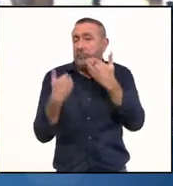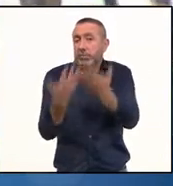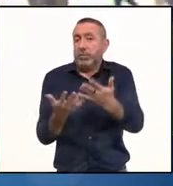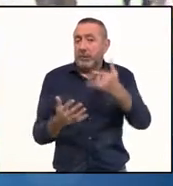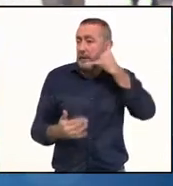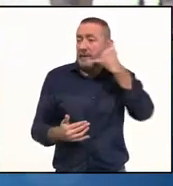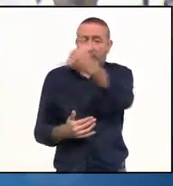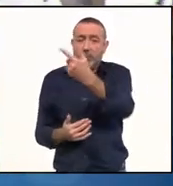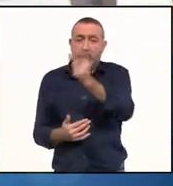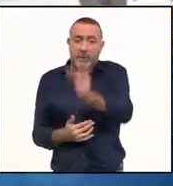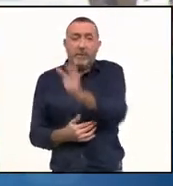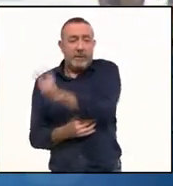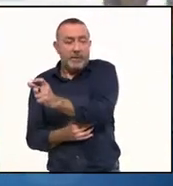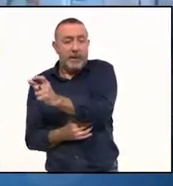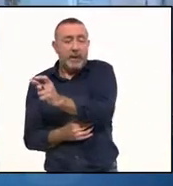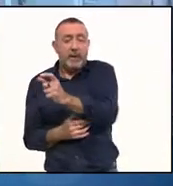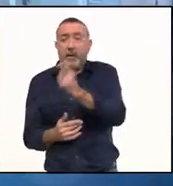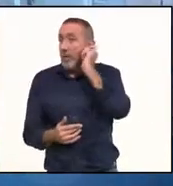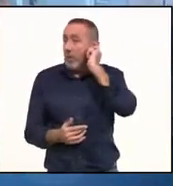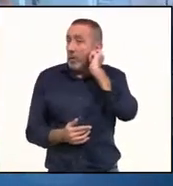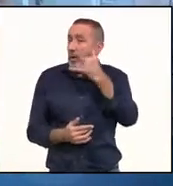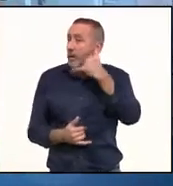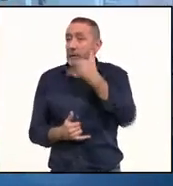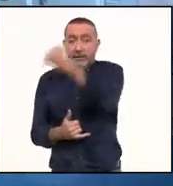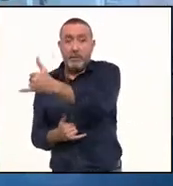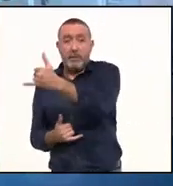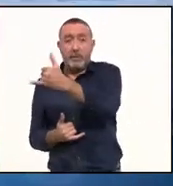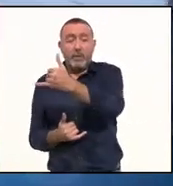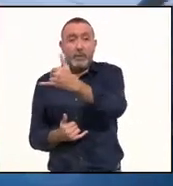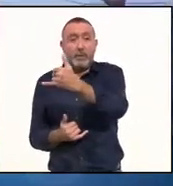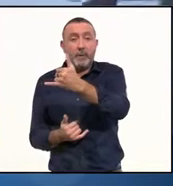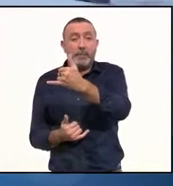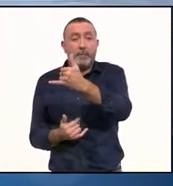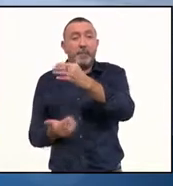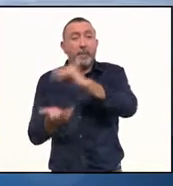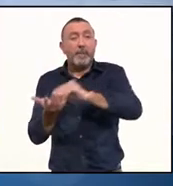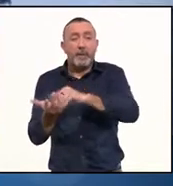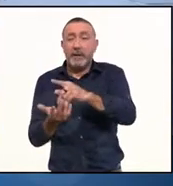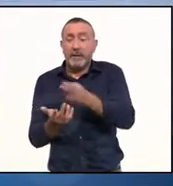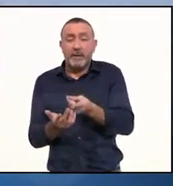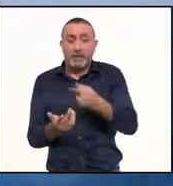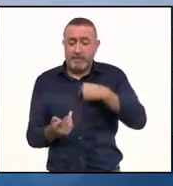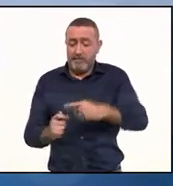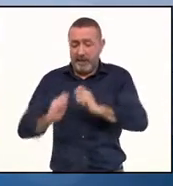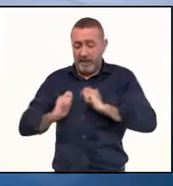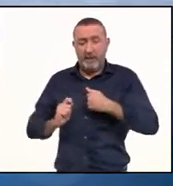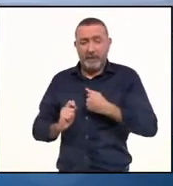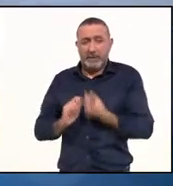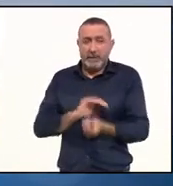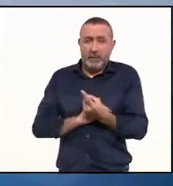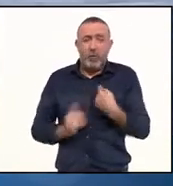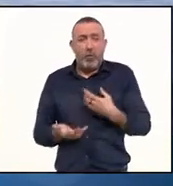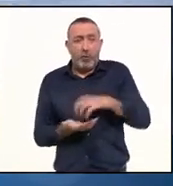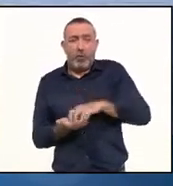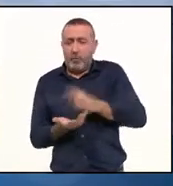víctimas carga de violencia de las mujeres mucha mucha de la inquietud de que a mí mismo me cree yo sólo